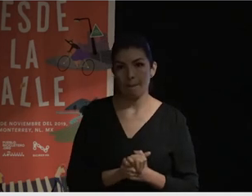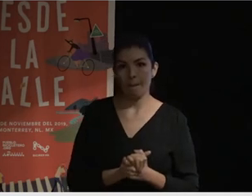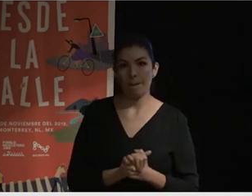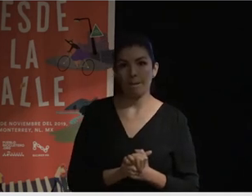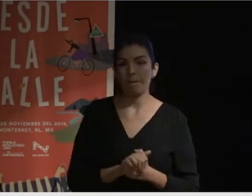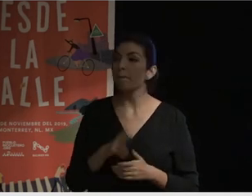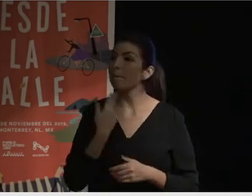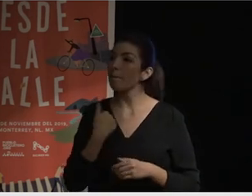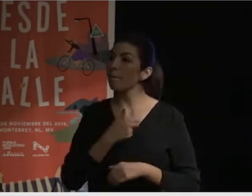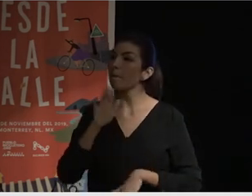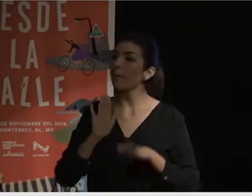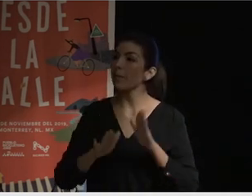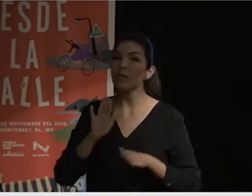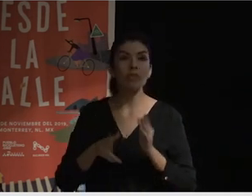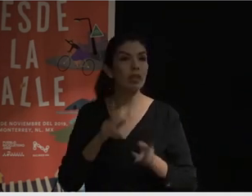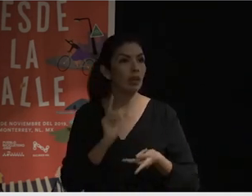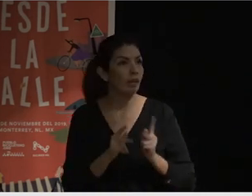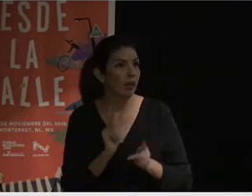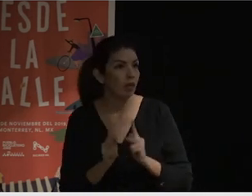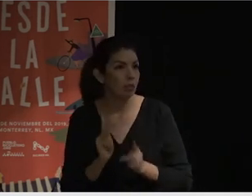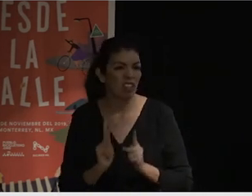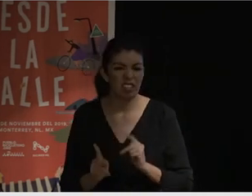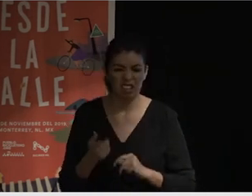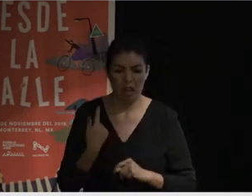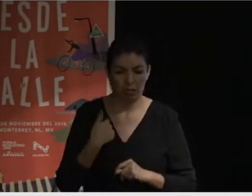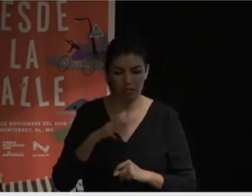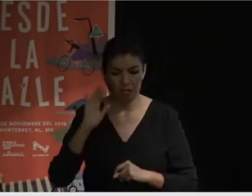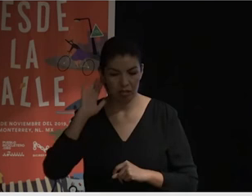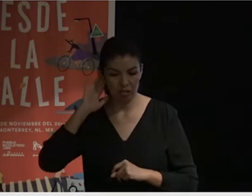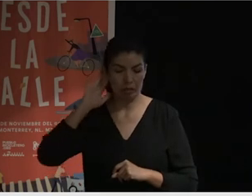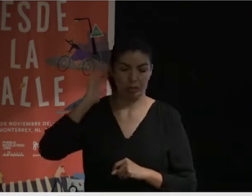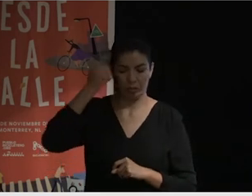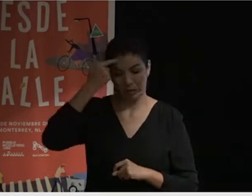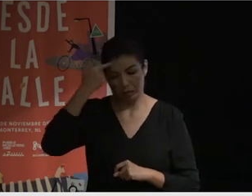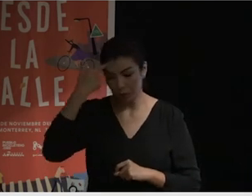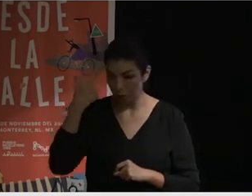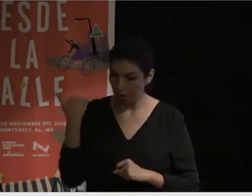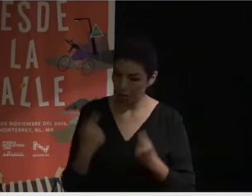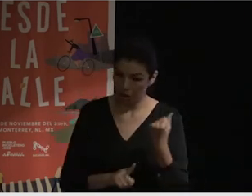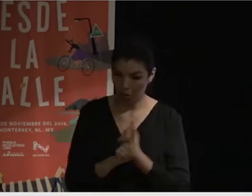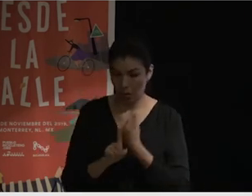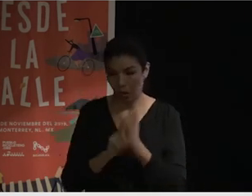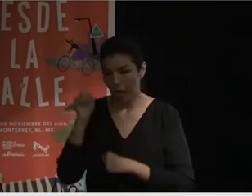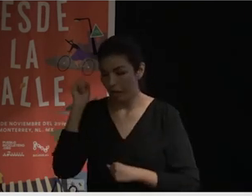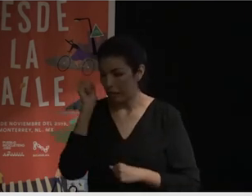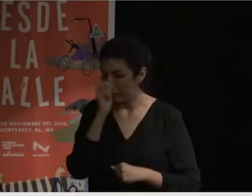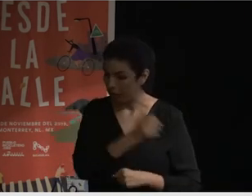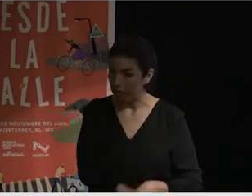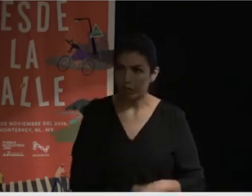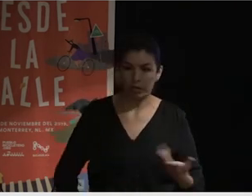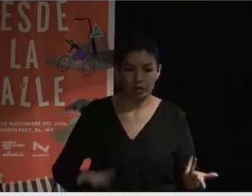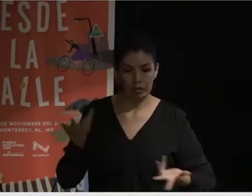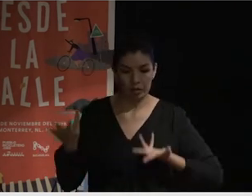de este tipo de discusiones y como que nos vamos de aquí un poco pesimistas de chale, está bien cañón, pero no, o sea, realmente